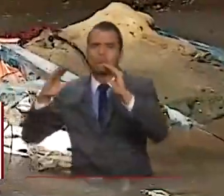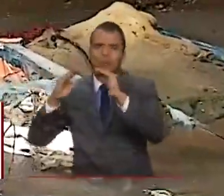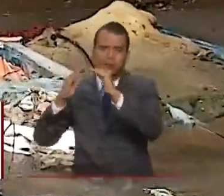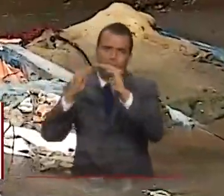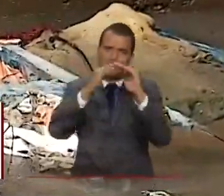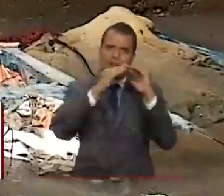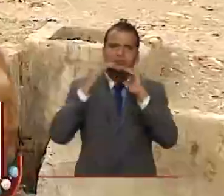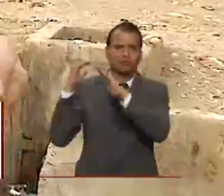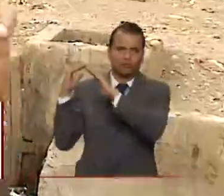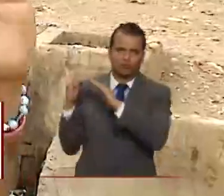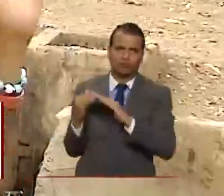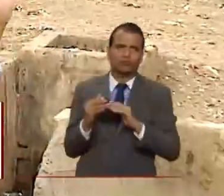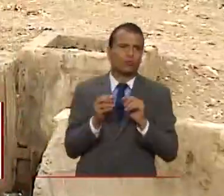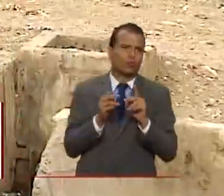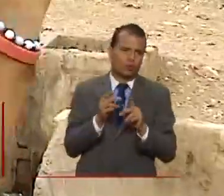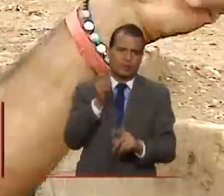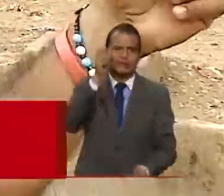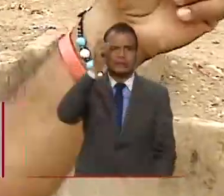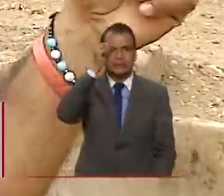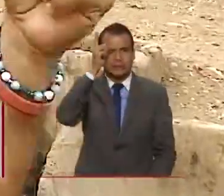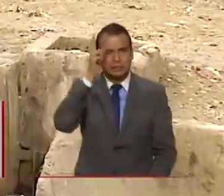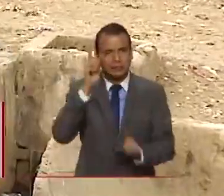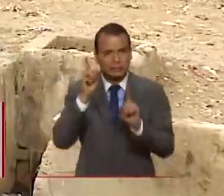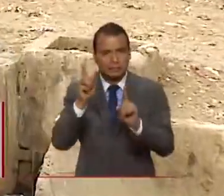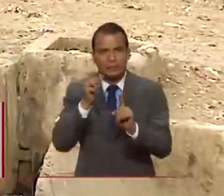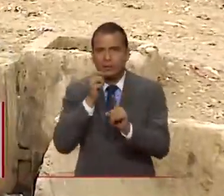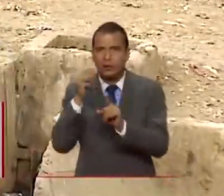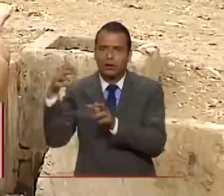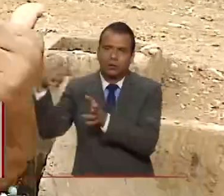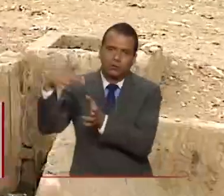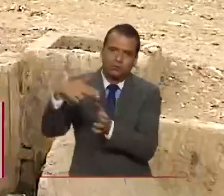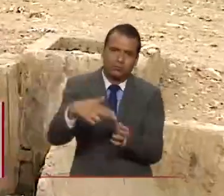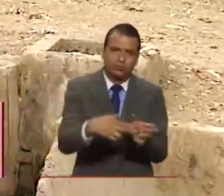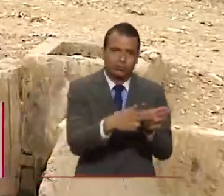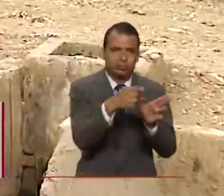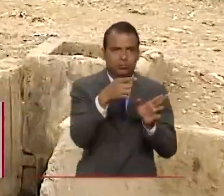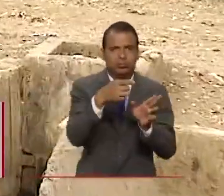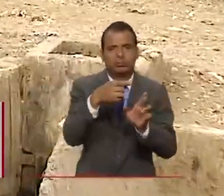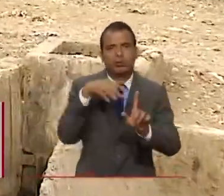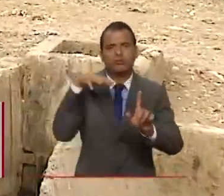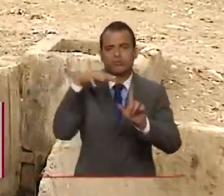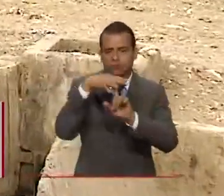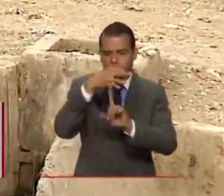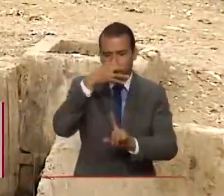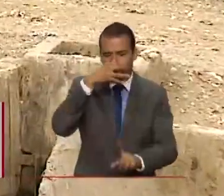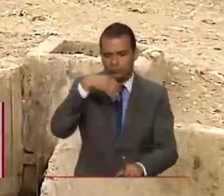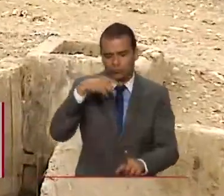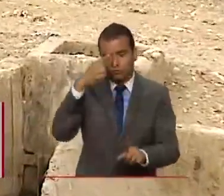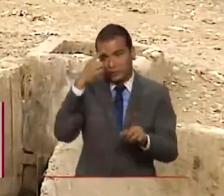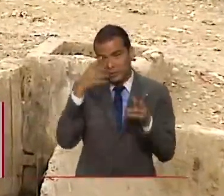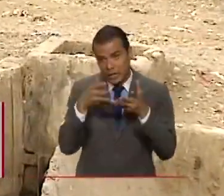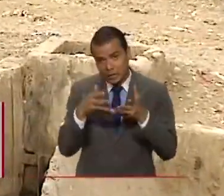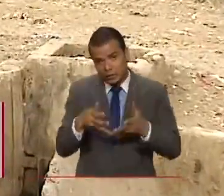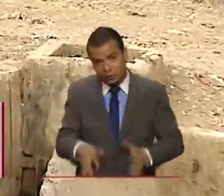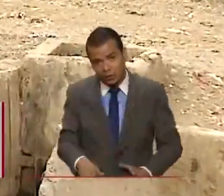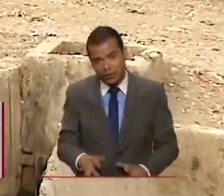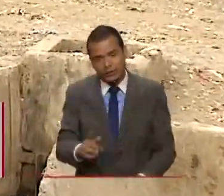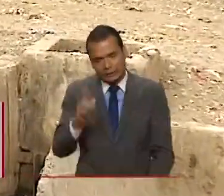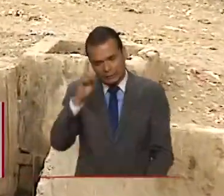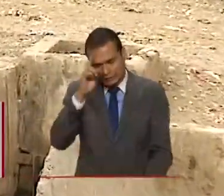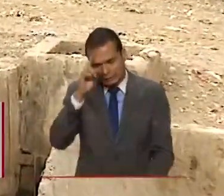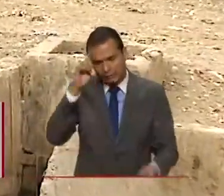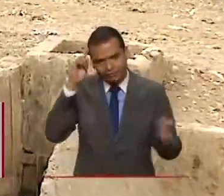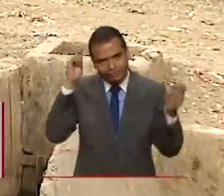tema de educación ambiental. Yo pienso que si no queremos impactar el río Cañaveralejo, que es uno de los objetivos nuestros, puedes hacer algunos